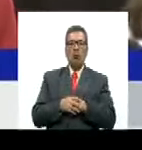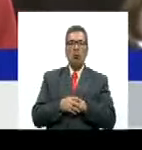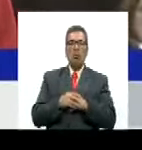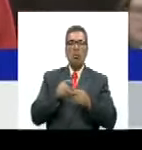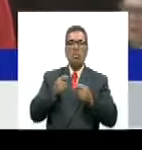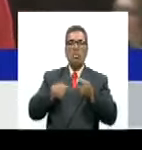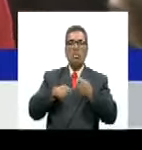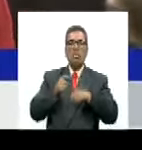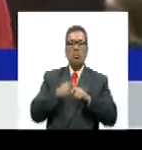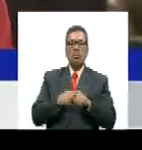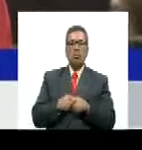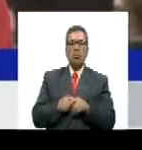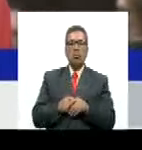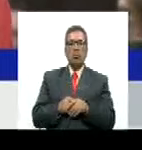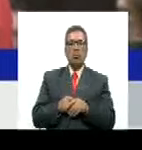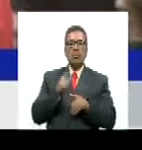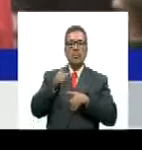flujos